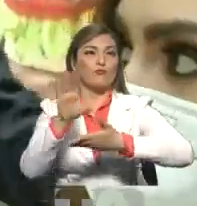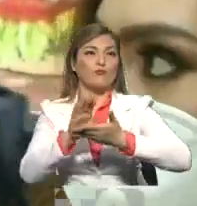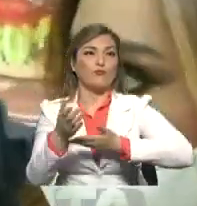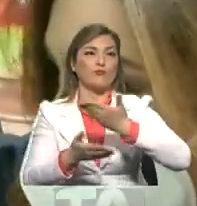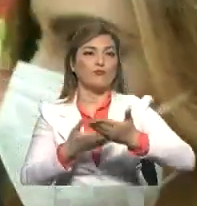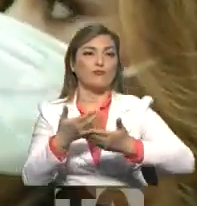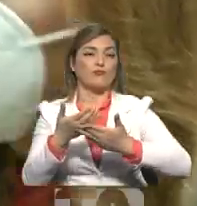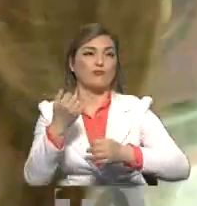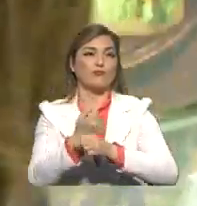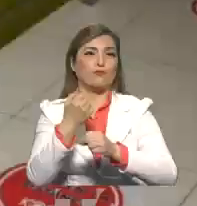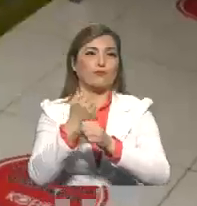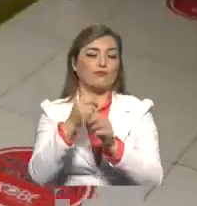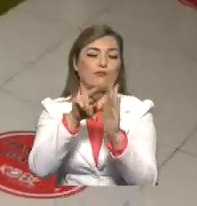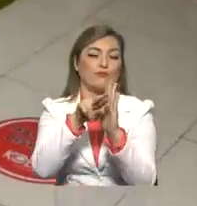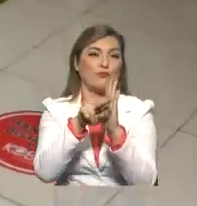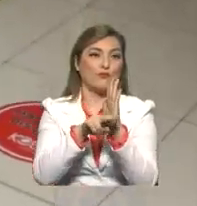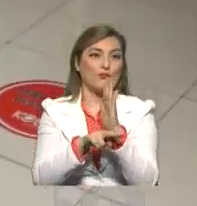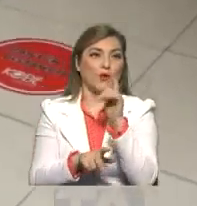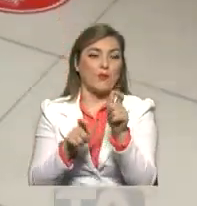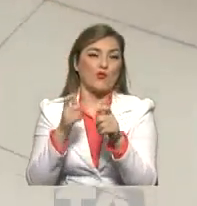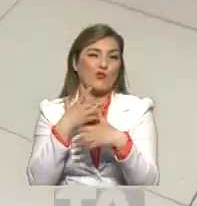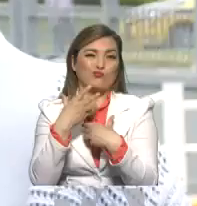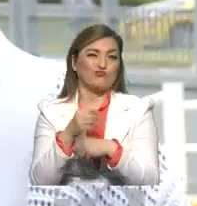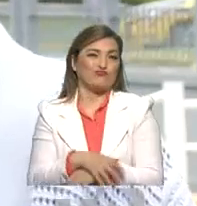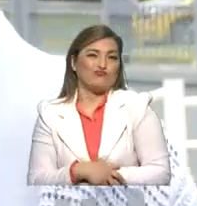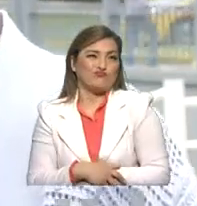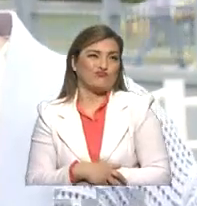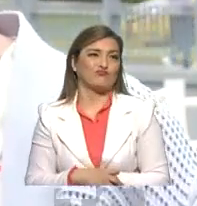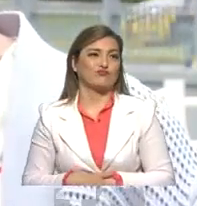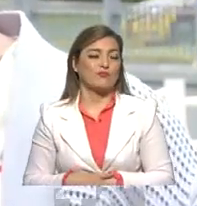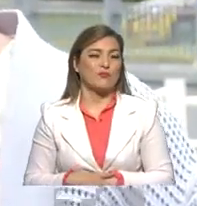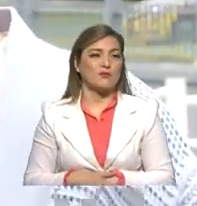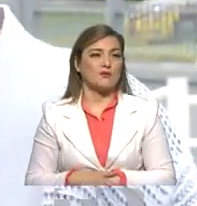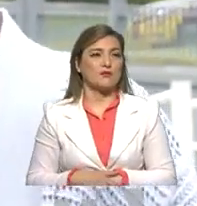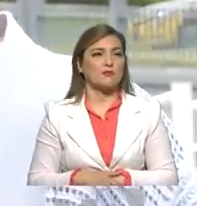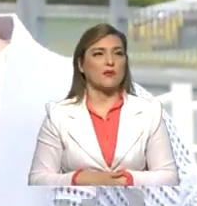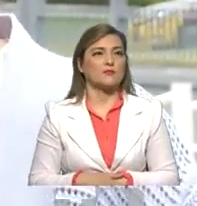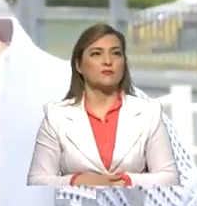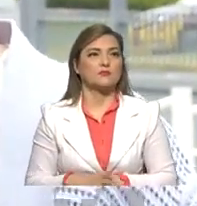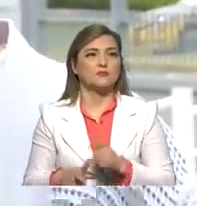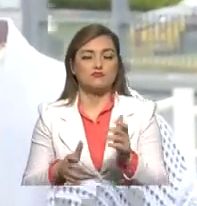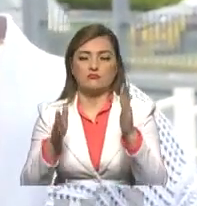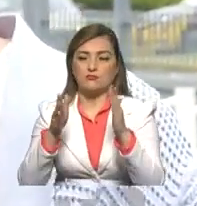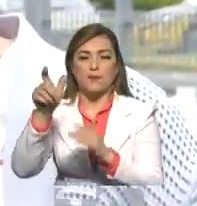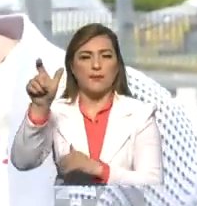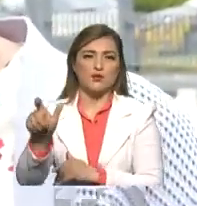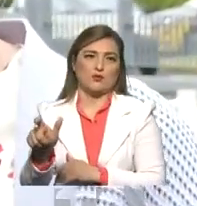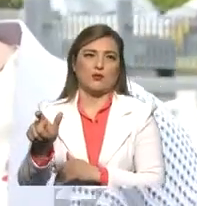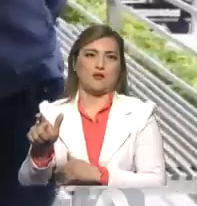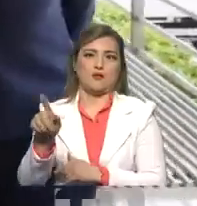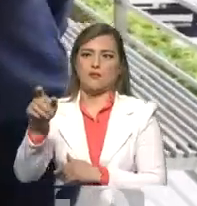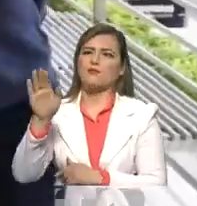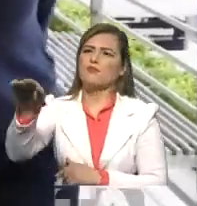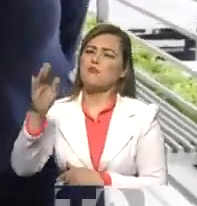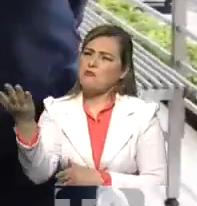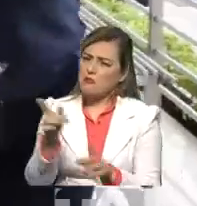han trabajado en protocolos, pero que es la ciudadanía la que no cumple. Se necesita decirles y llamarles la atención o el